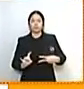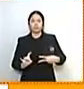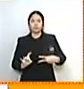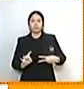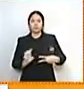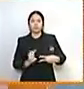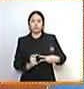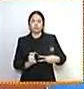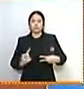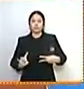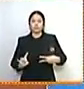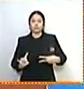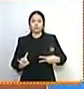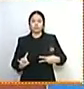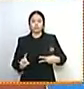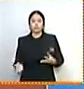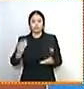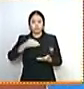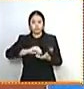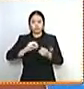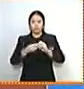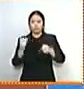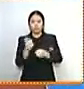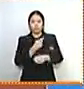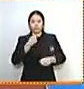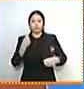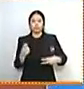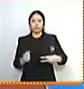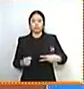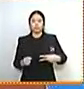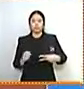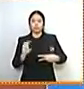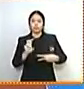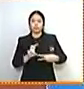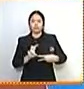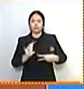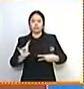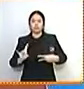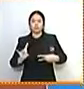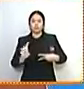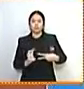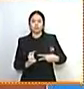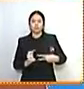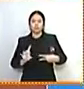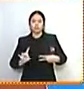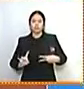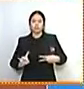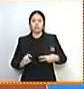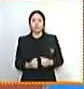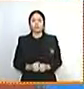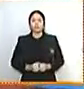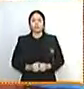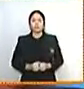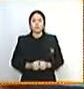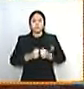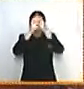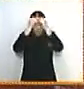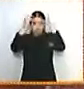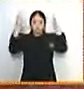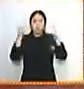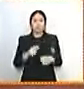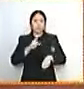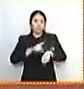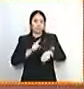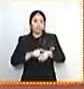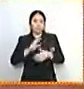ganador, 68. Reitera los dos números ganadores, 78 y 68. Soñadores, ha llegado el momento que tanto